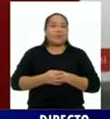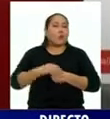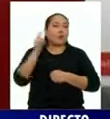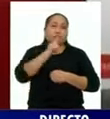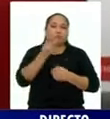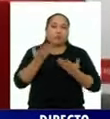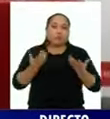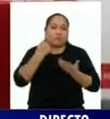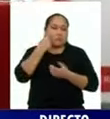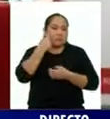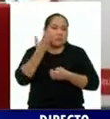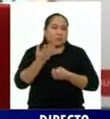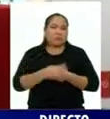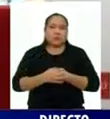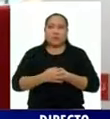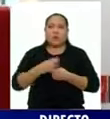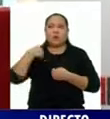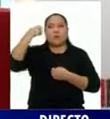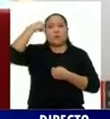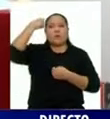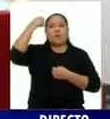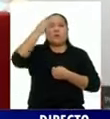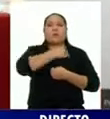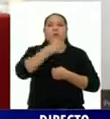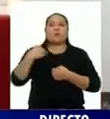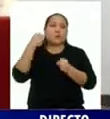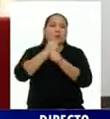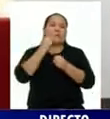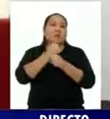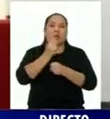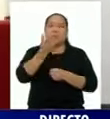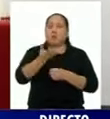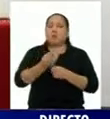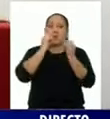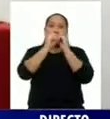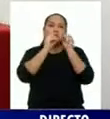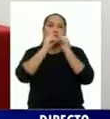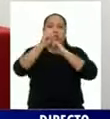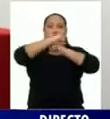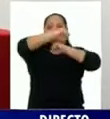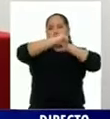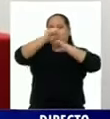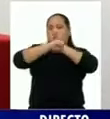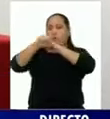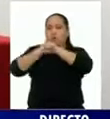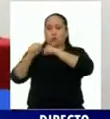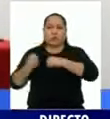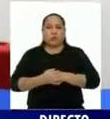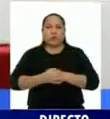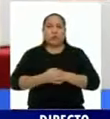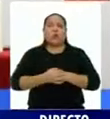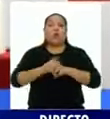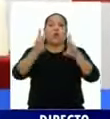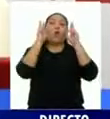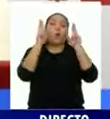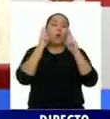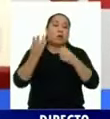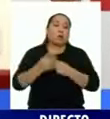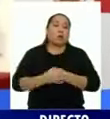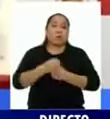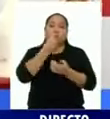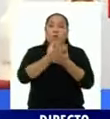No tenemos conocimiento, creo que el ministro de Trabajo tampoco, sobre esta reforma de publicidad. Ojalá tengan